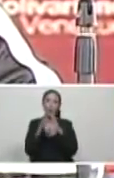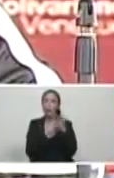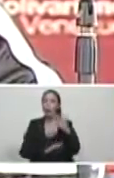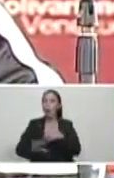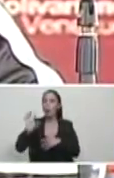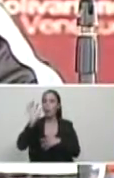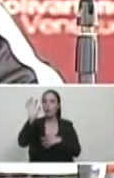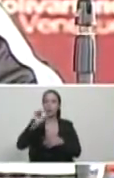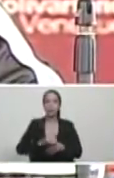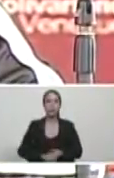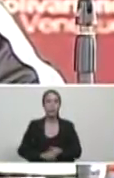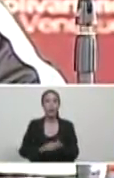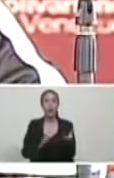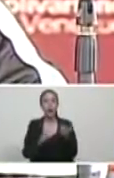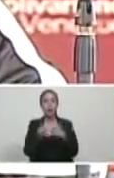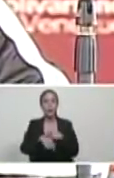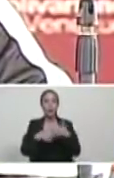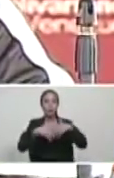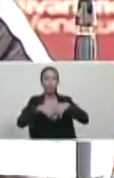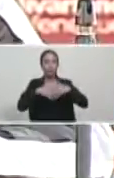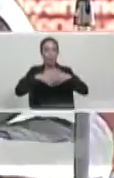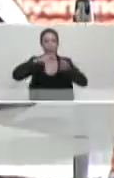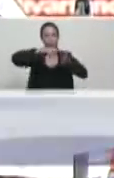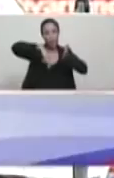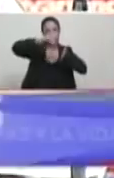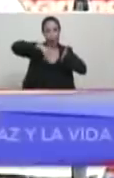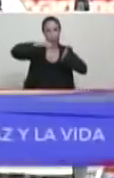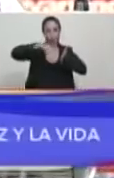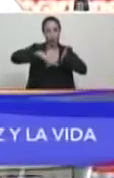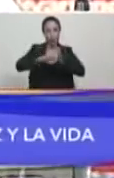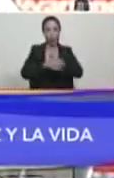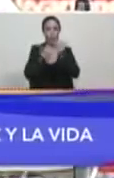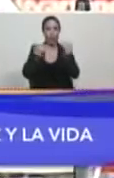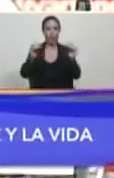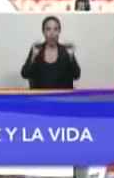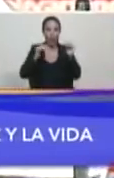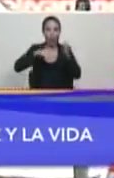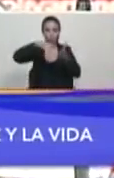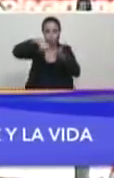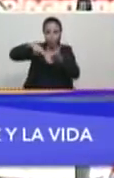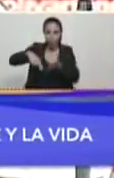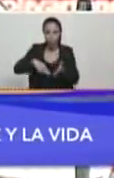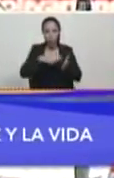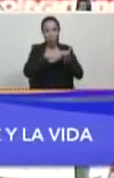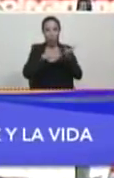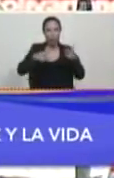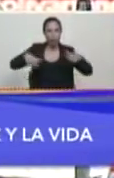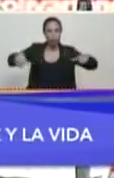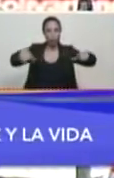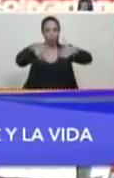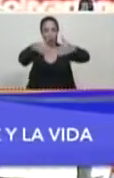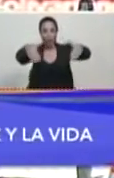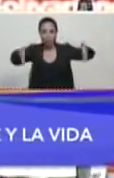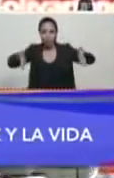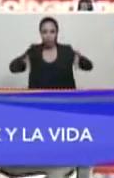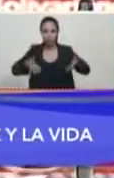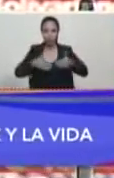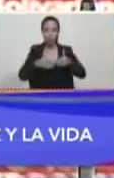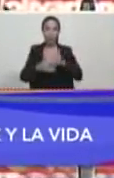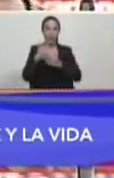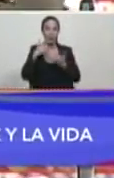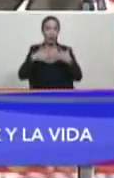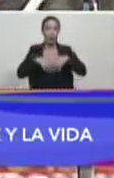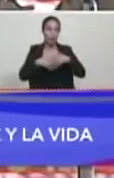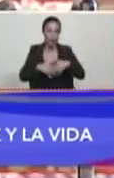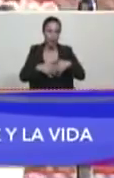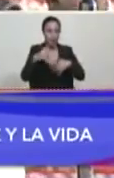de pintura para canchas que está, no está abandonada, pero un proyecto cooperante quiere hacer una empresa mixta para nosotros tener la